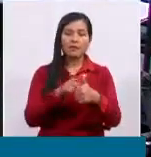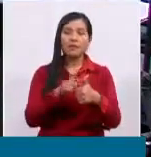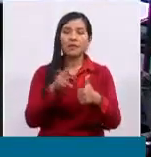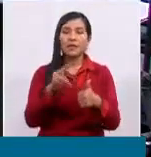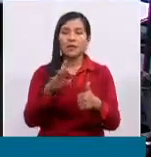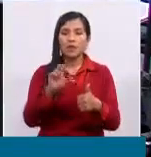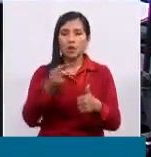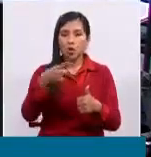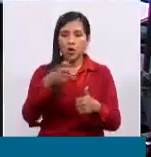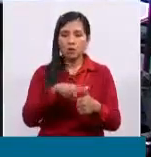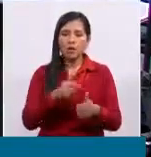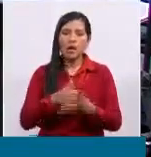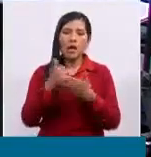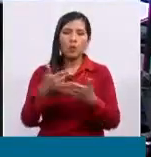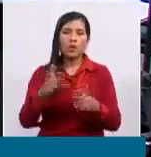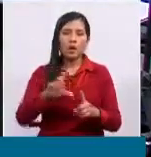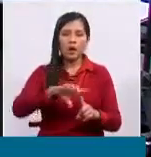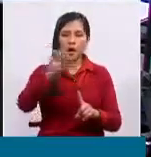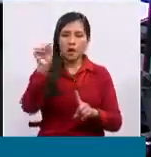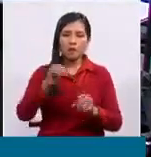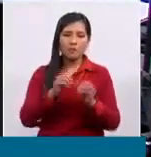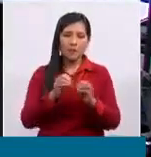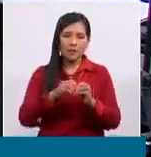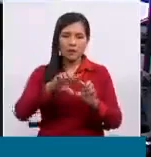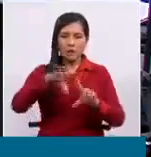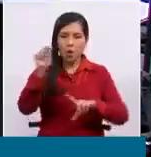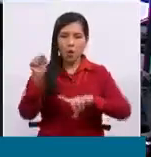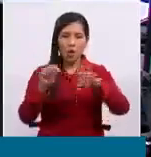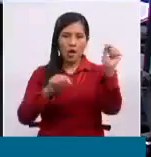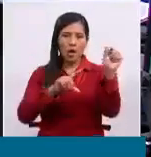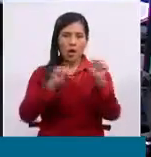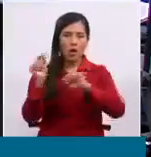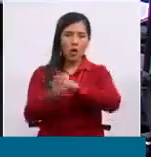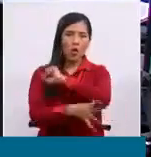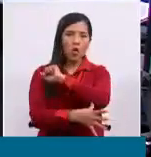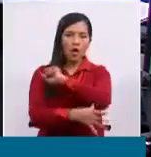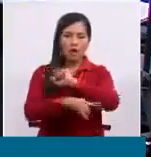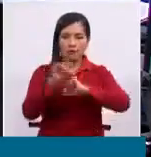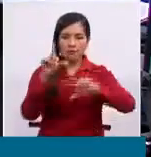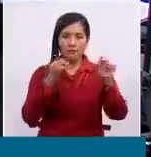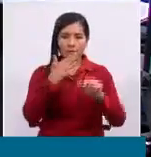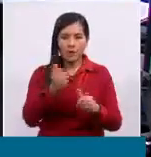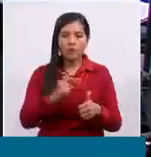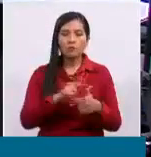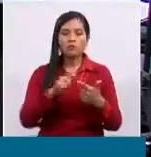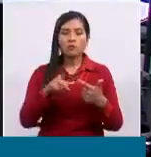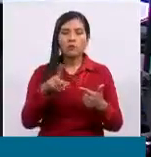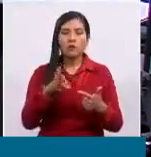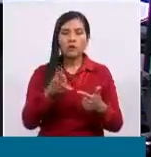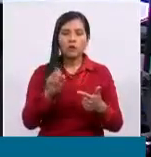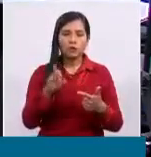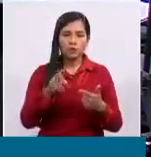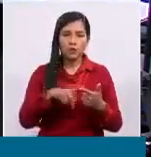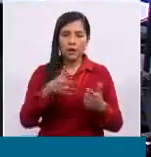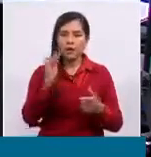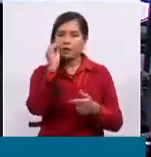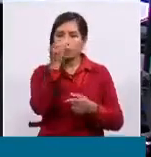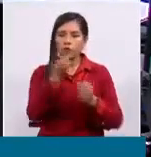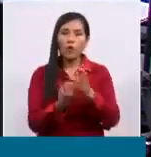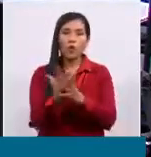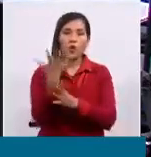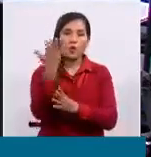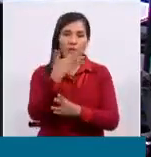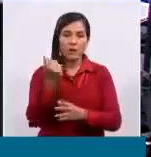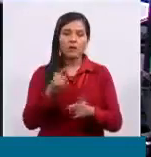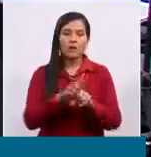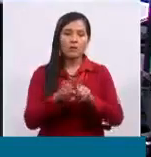nitrógeno nos ayuda al crecimiento de las hojas y las ramas. El fósforo nos ayuda a lo que sería la floración y al crecimiento